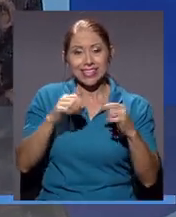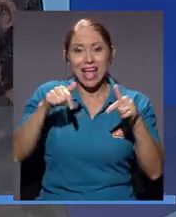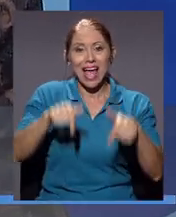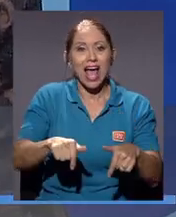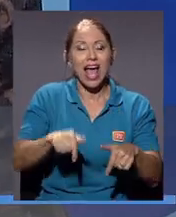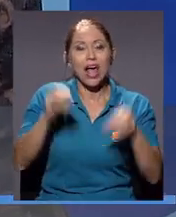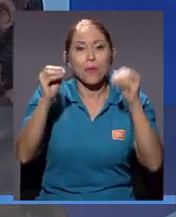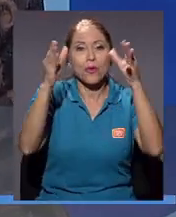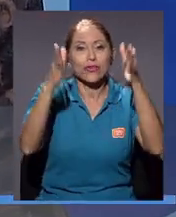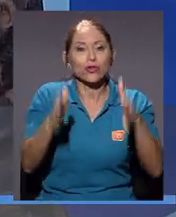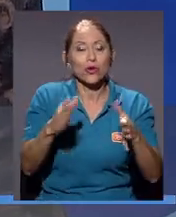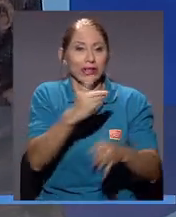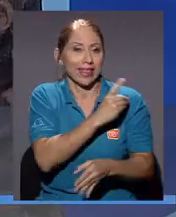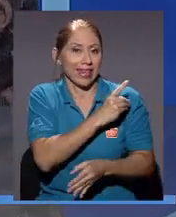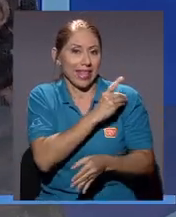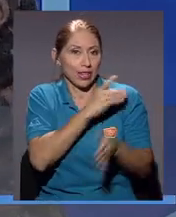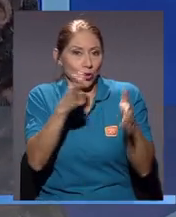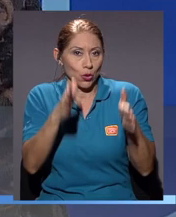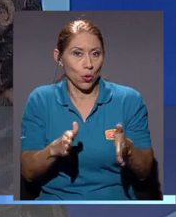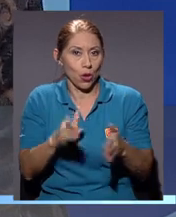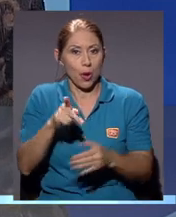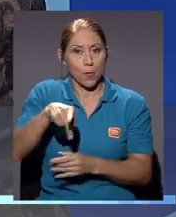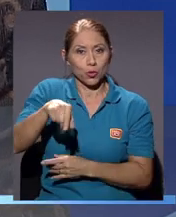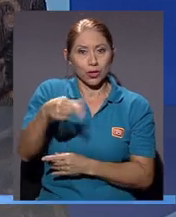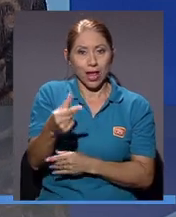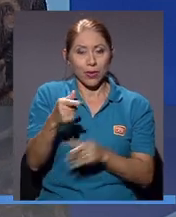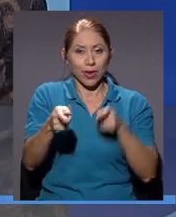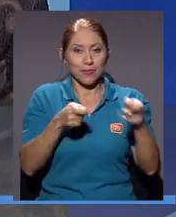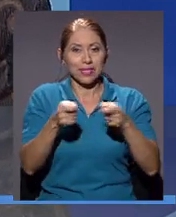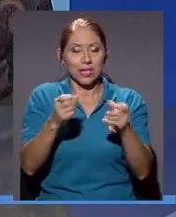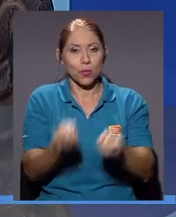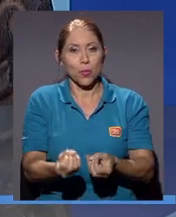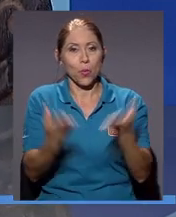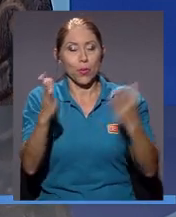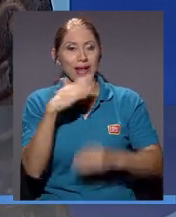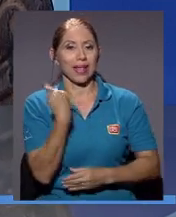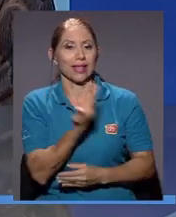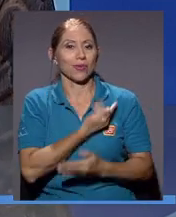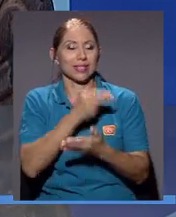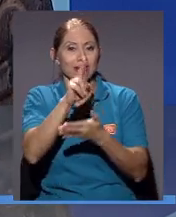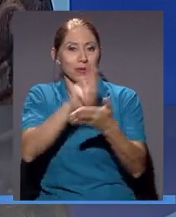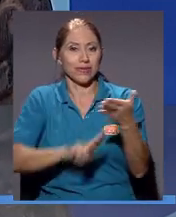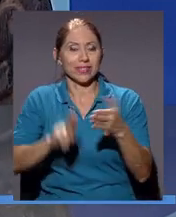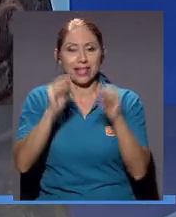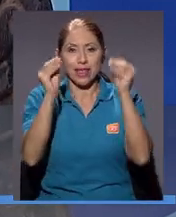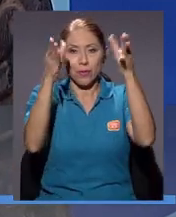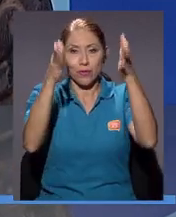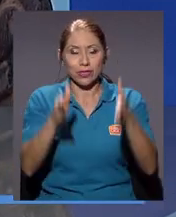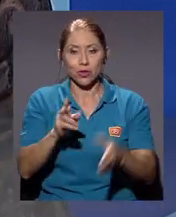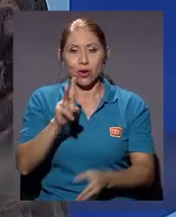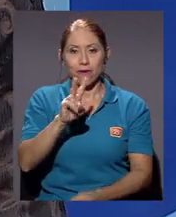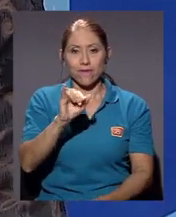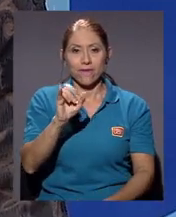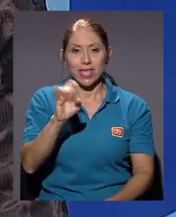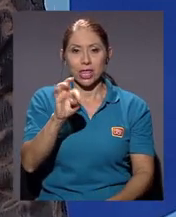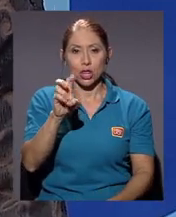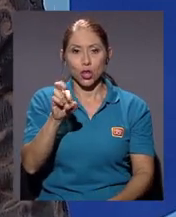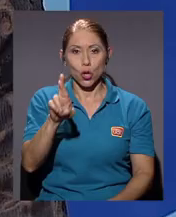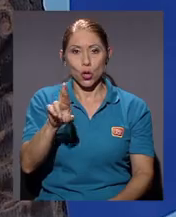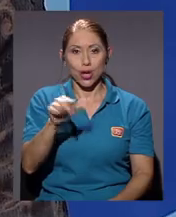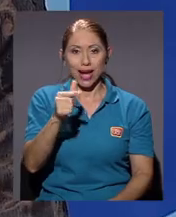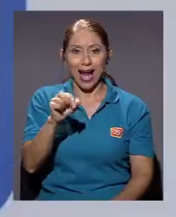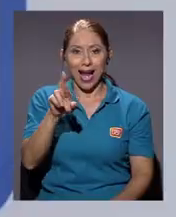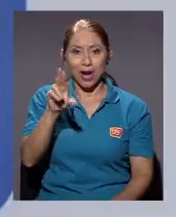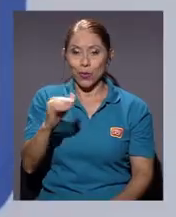desde la uv al profesor y director del postgrado en administración pública de nuestra universidad profesor don víctor garrón víctor